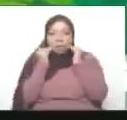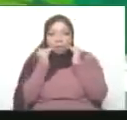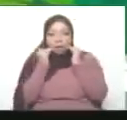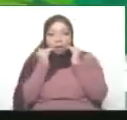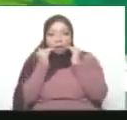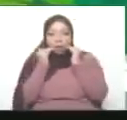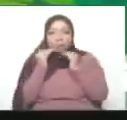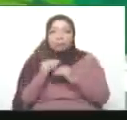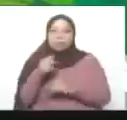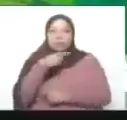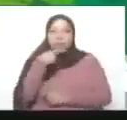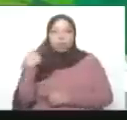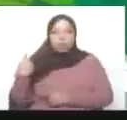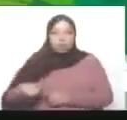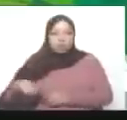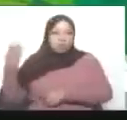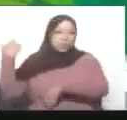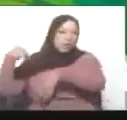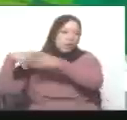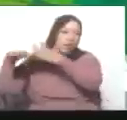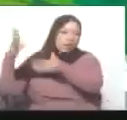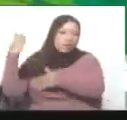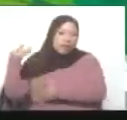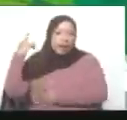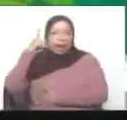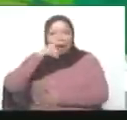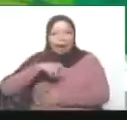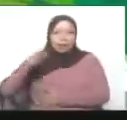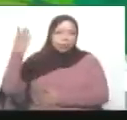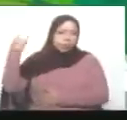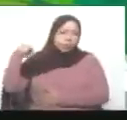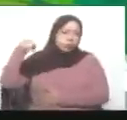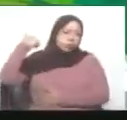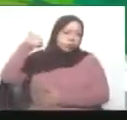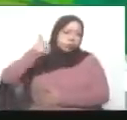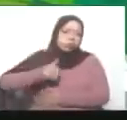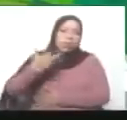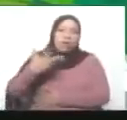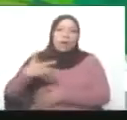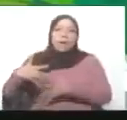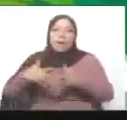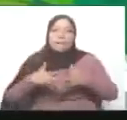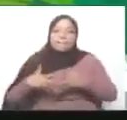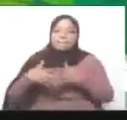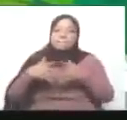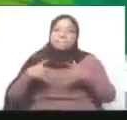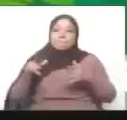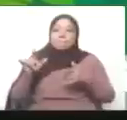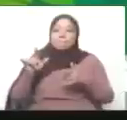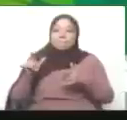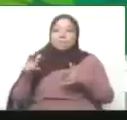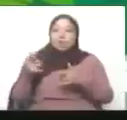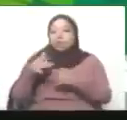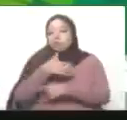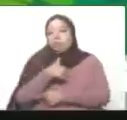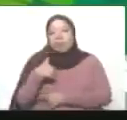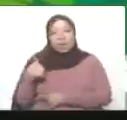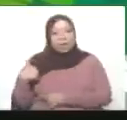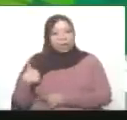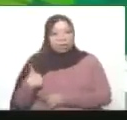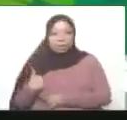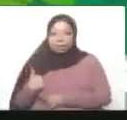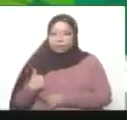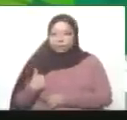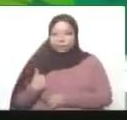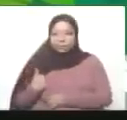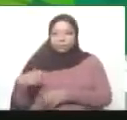de la Rusia zarista y el naciente imperio estadounidense pretendieron con un laudo